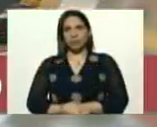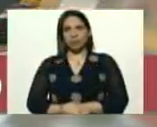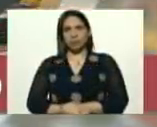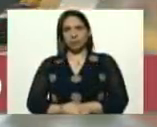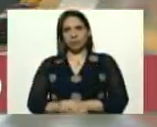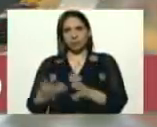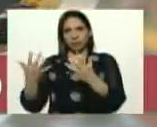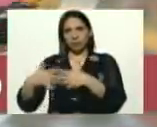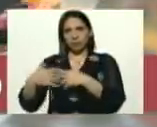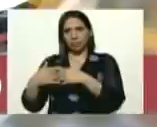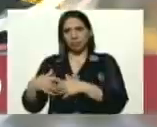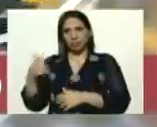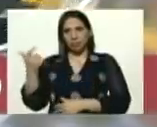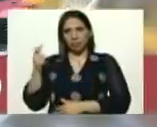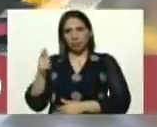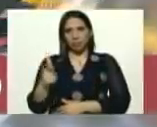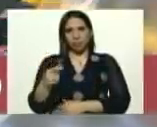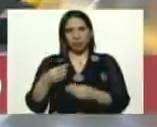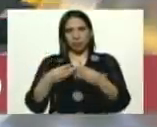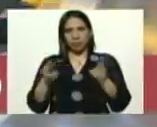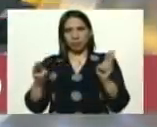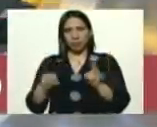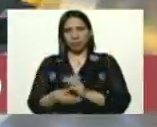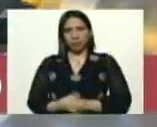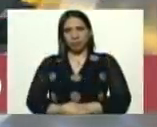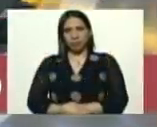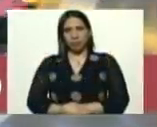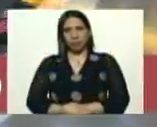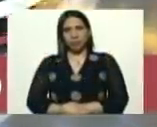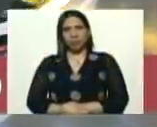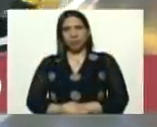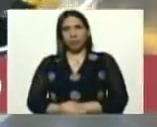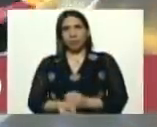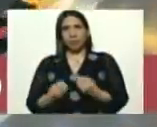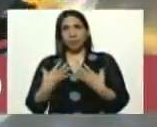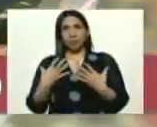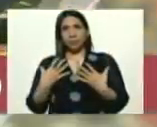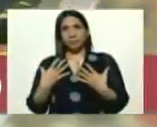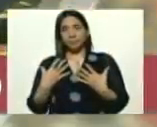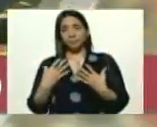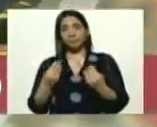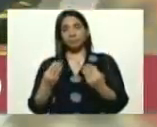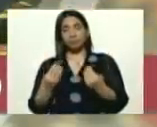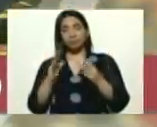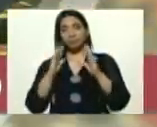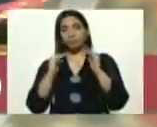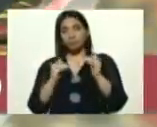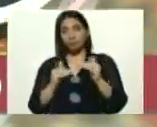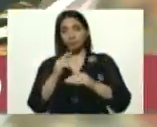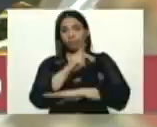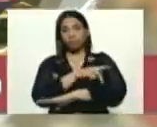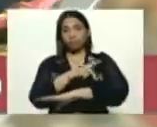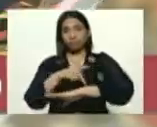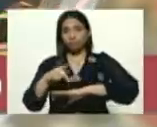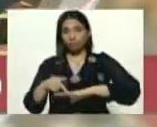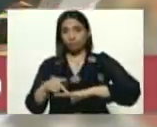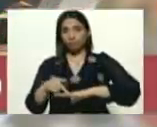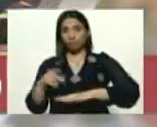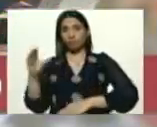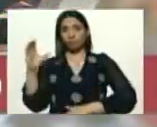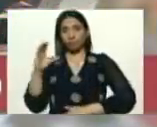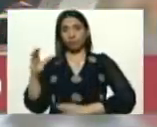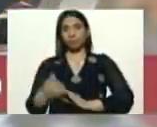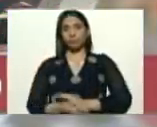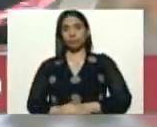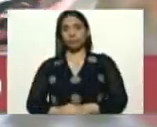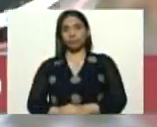una empresa de transporte pública. Y bueno, mucha atención en las parroquias del Distrito